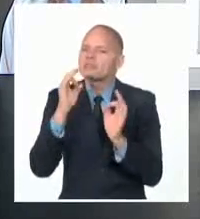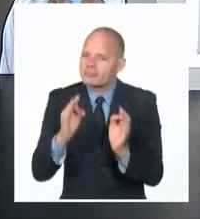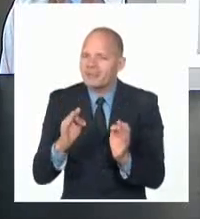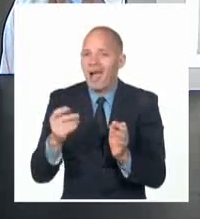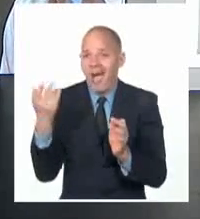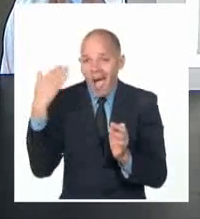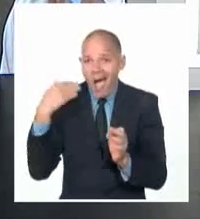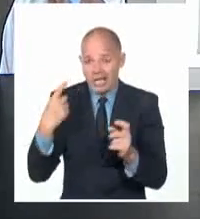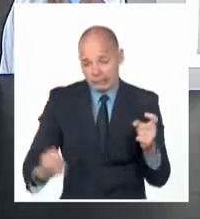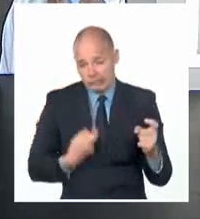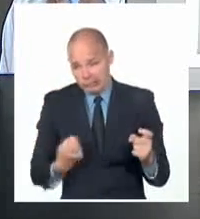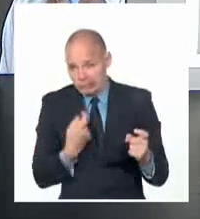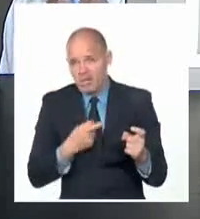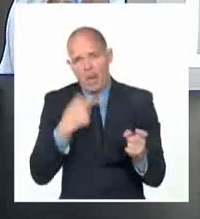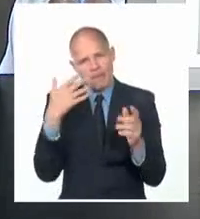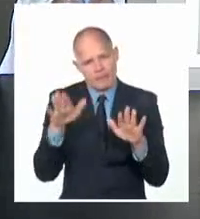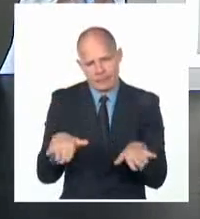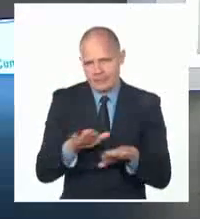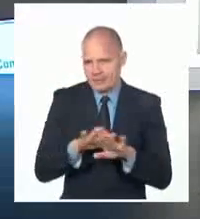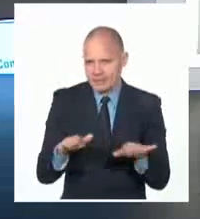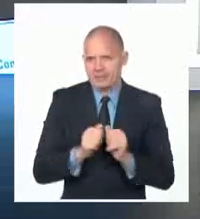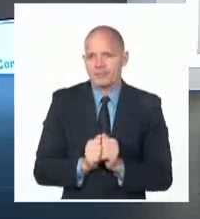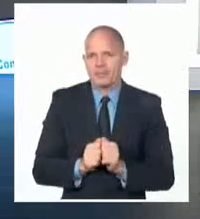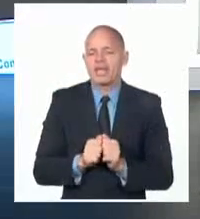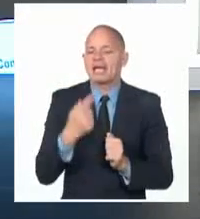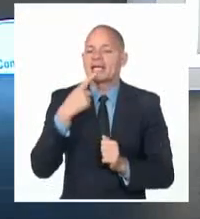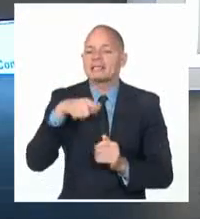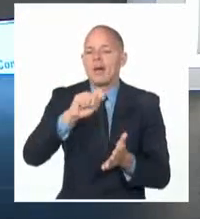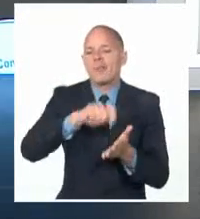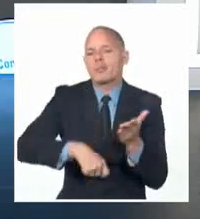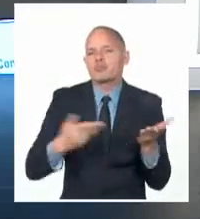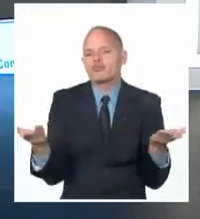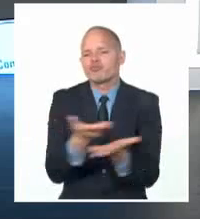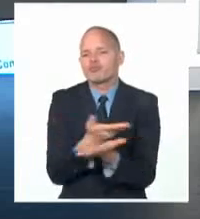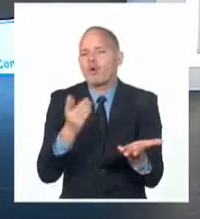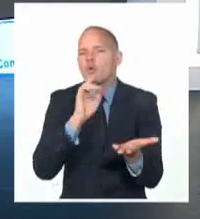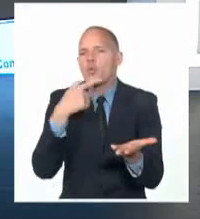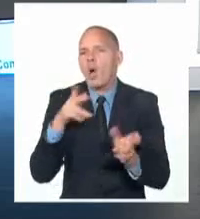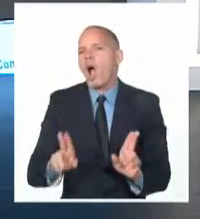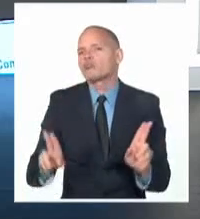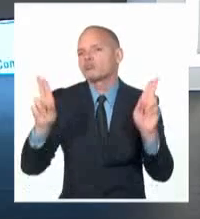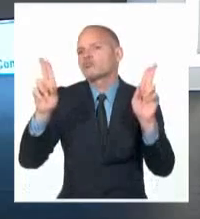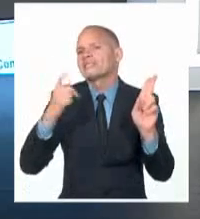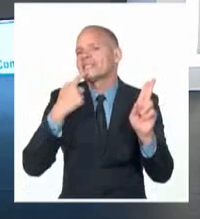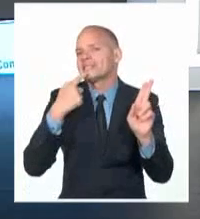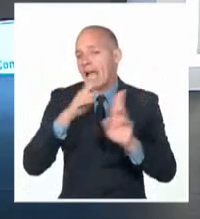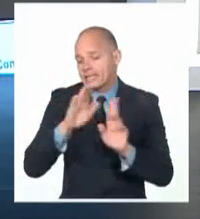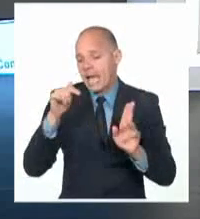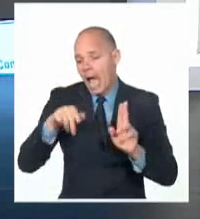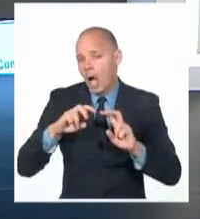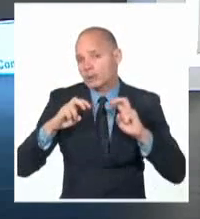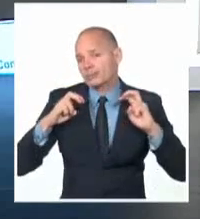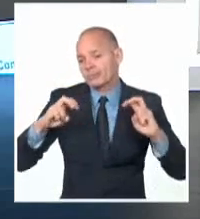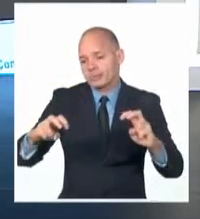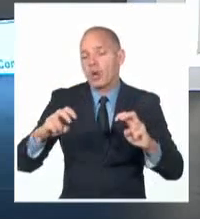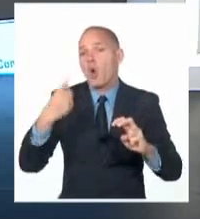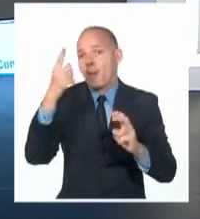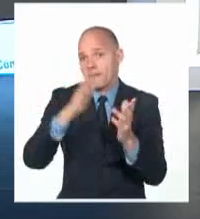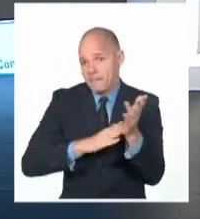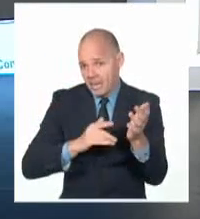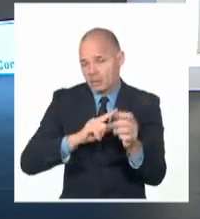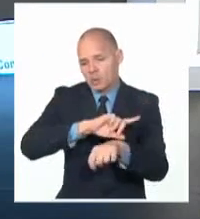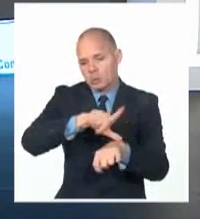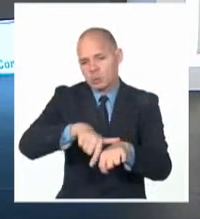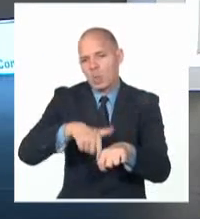construcción de la paz. El contenido de los pactos se dio a conocer en la clausura del tercer ciclo de la mesa de diálogos que durante más de un mes